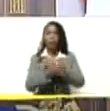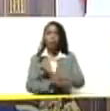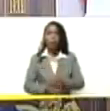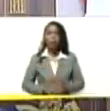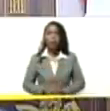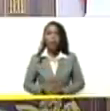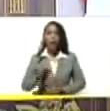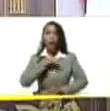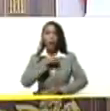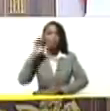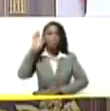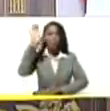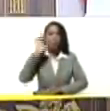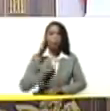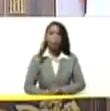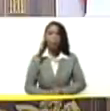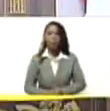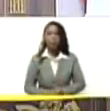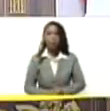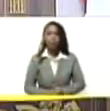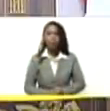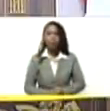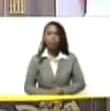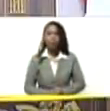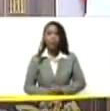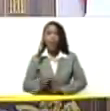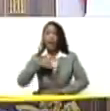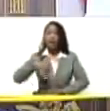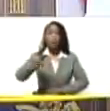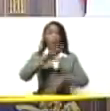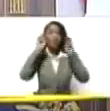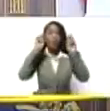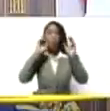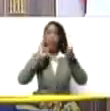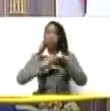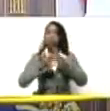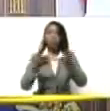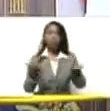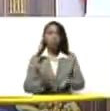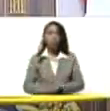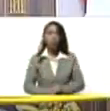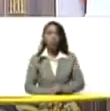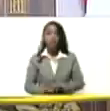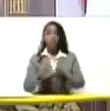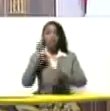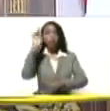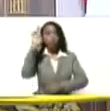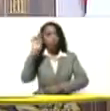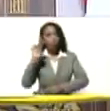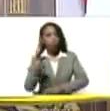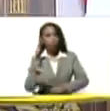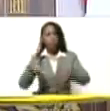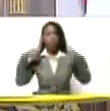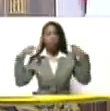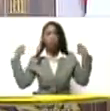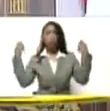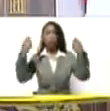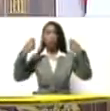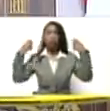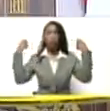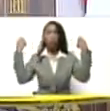a nuestro país en todos los temas todos los días arrancaban campañas